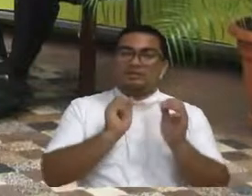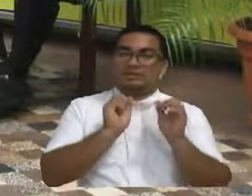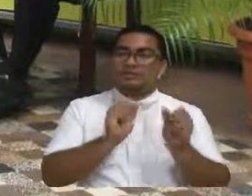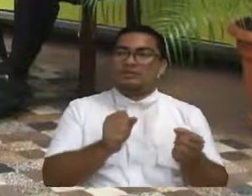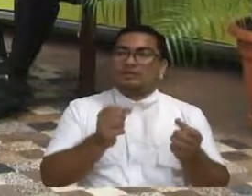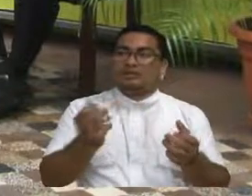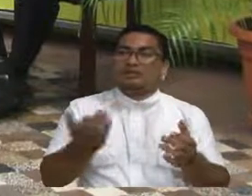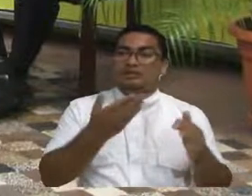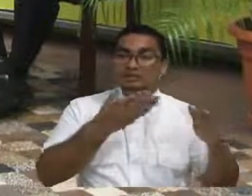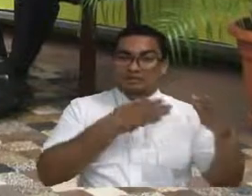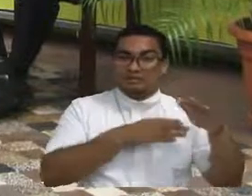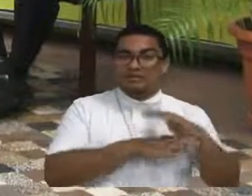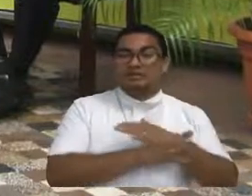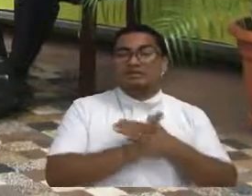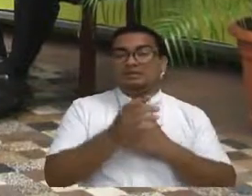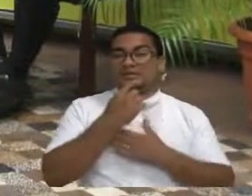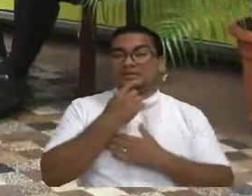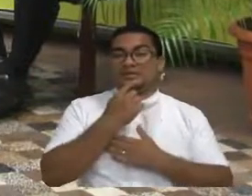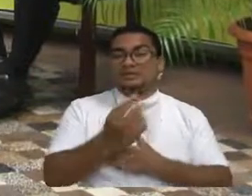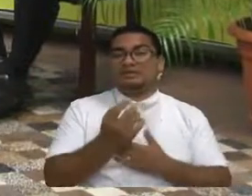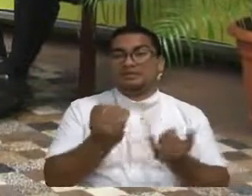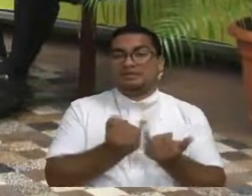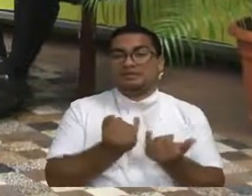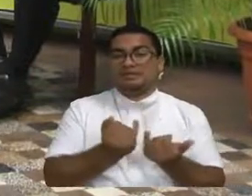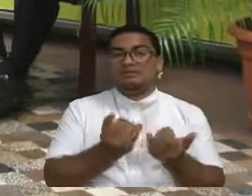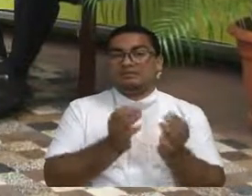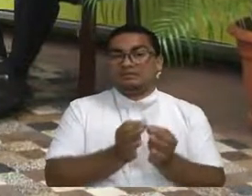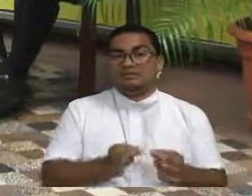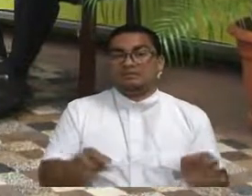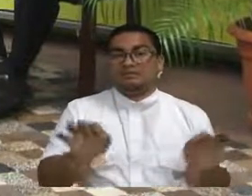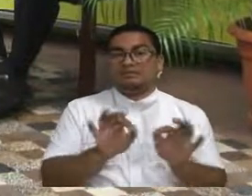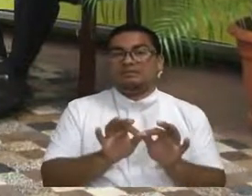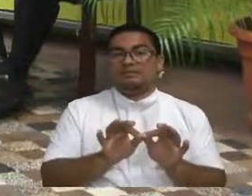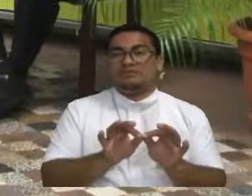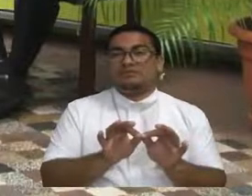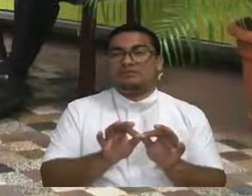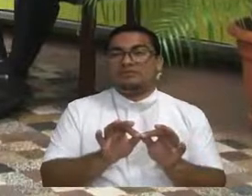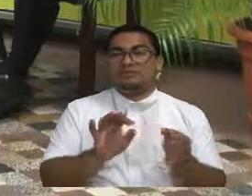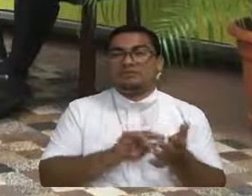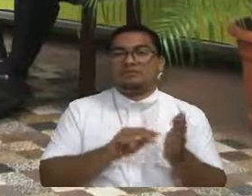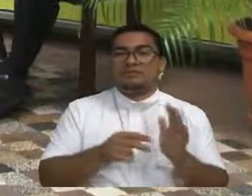caso de la psicosis posparto, que esa sí debe ser ingresada